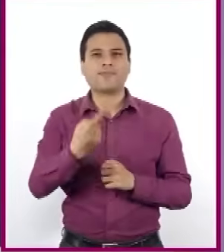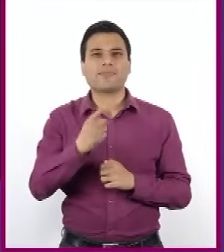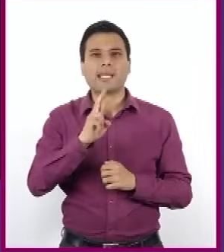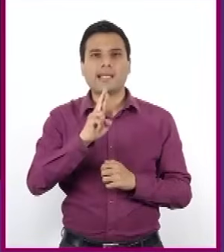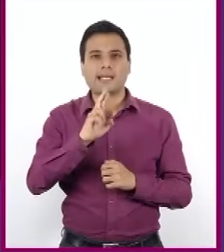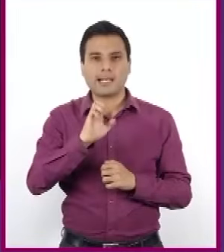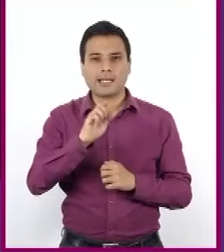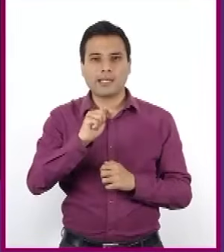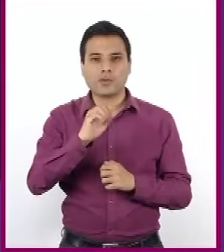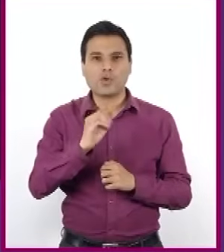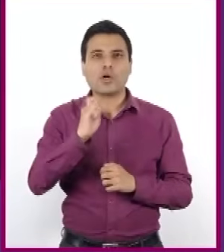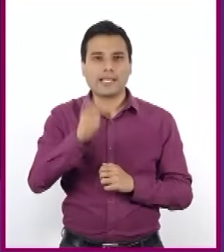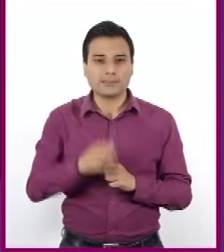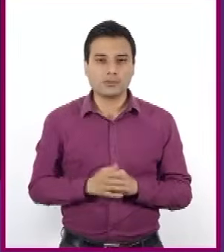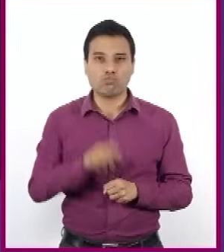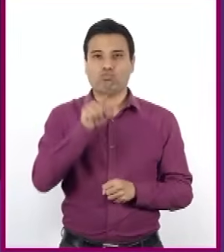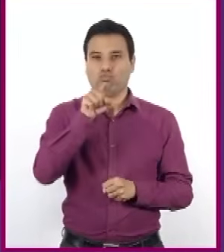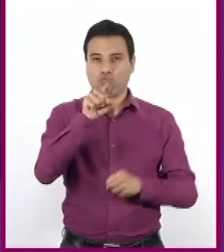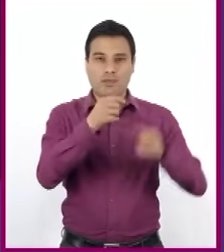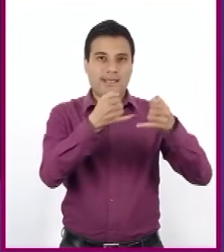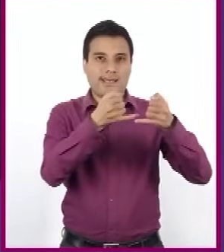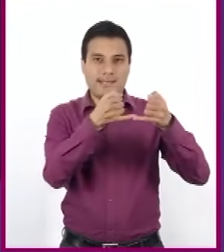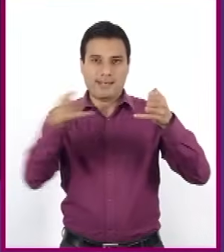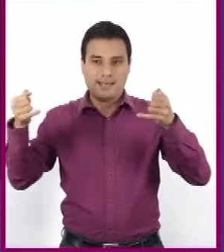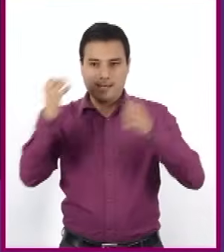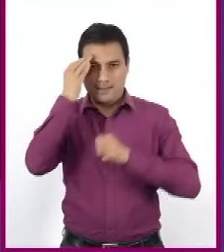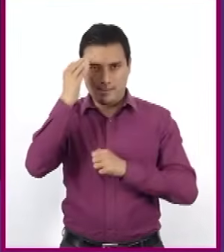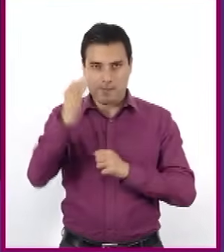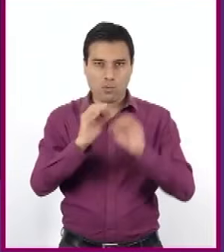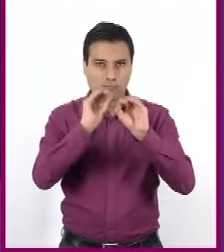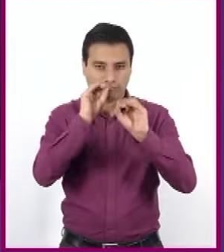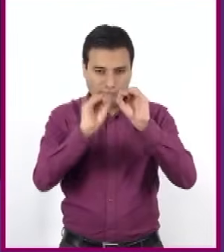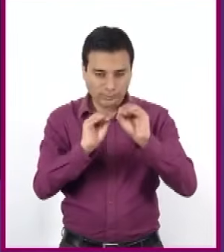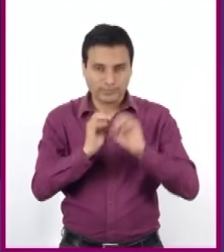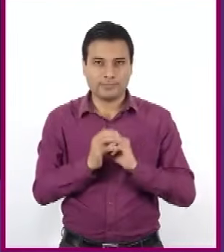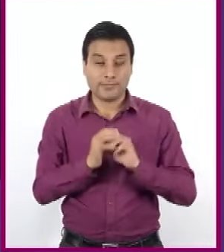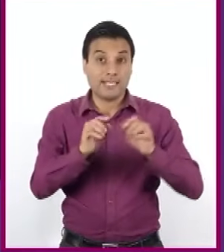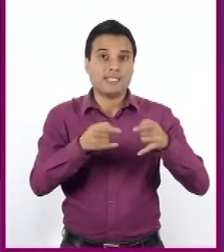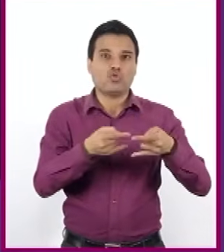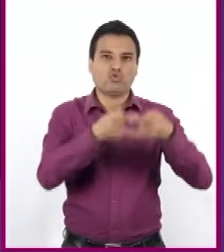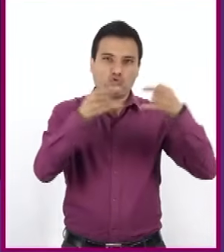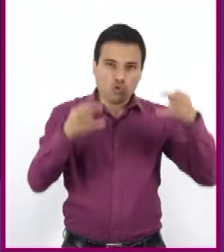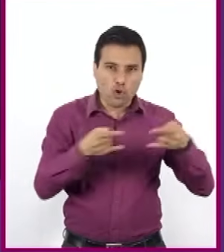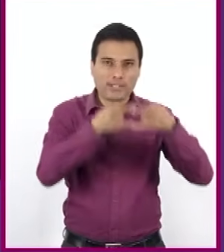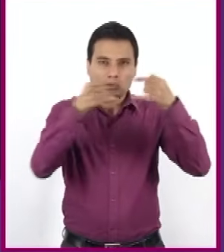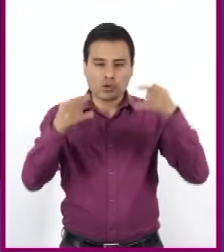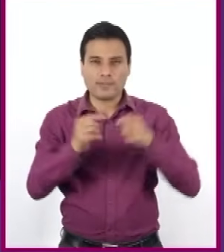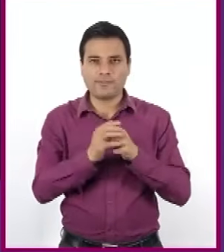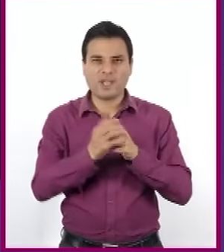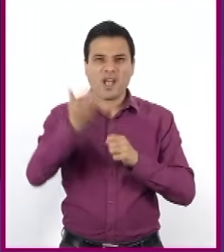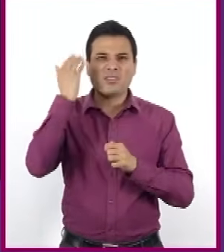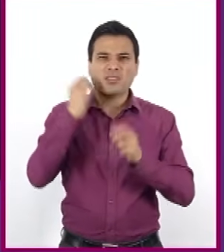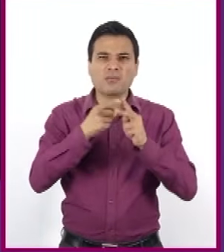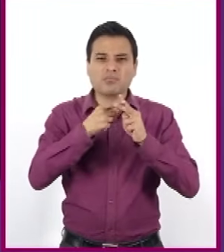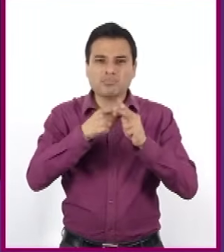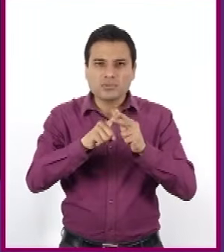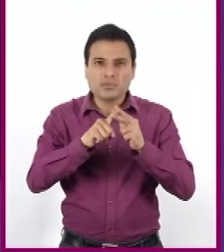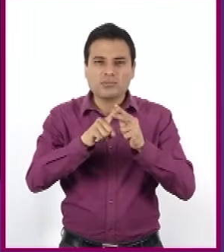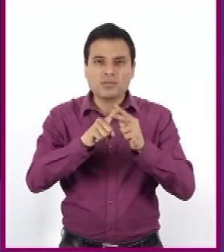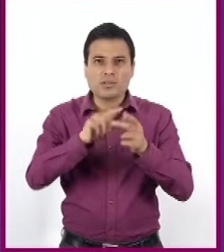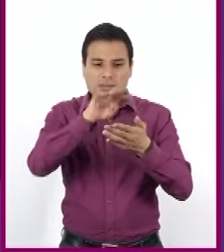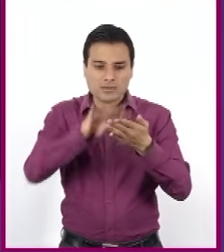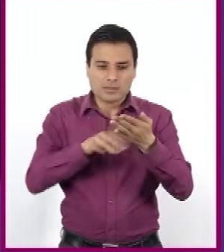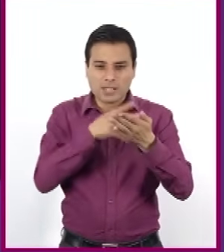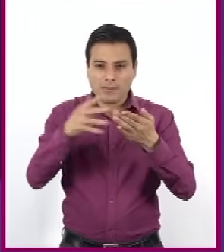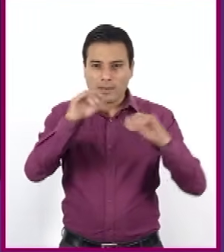que construyan una línea del tiempo, donde destaquen los descubrimientos que dieron lugar a la tabla periódica actual. Incluyan